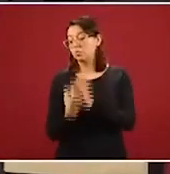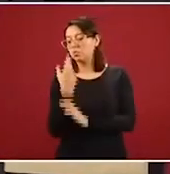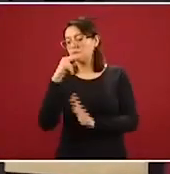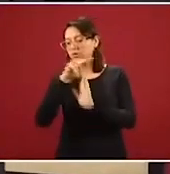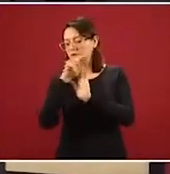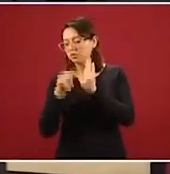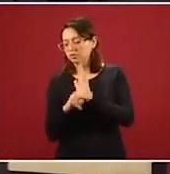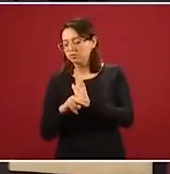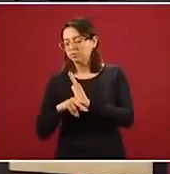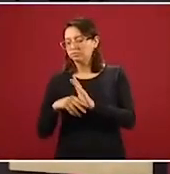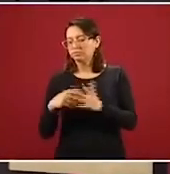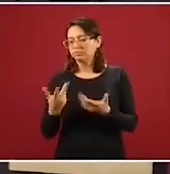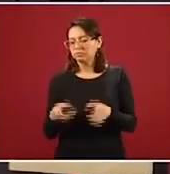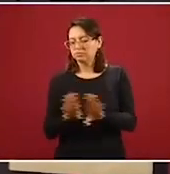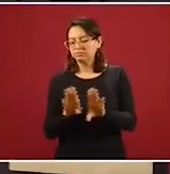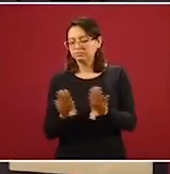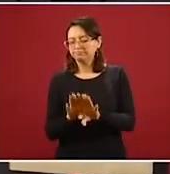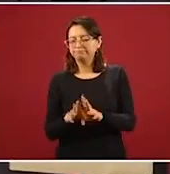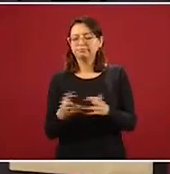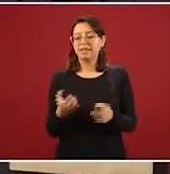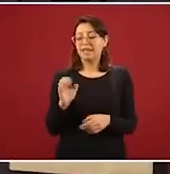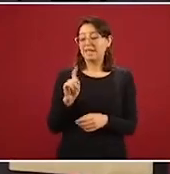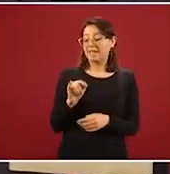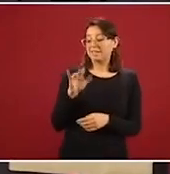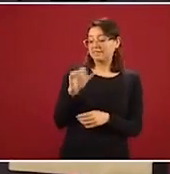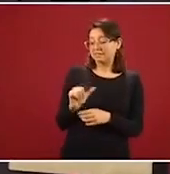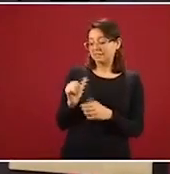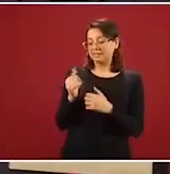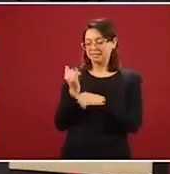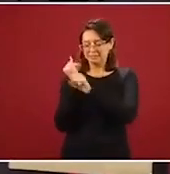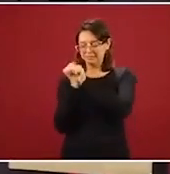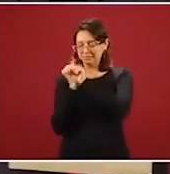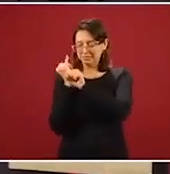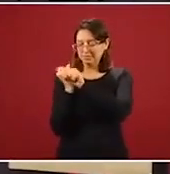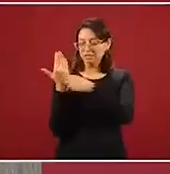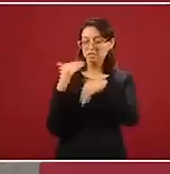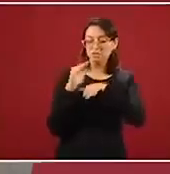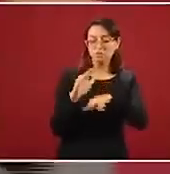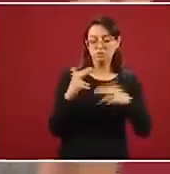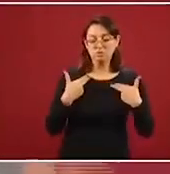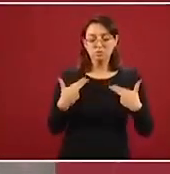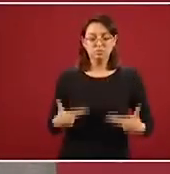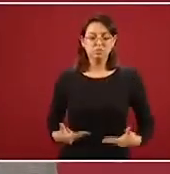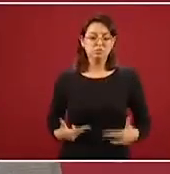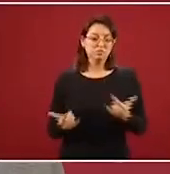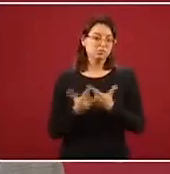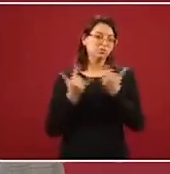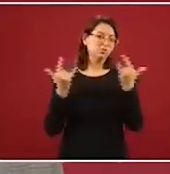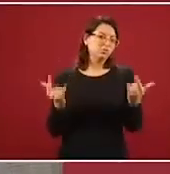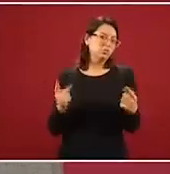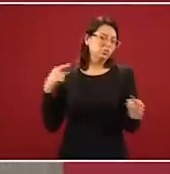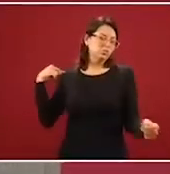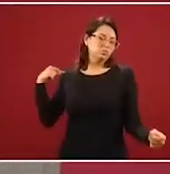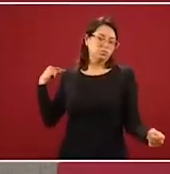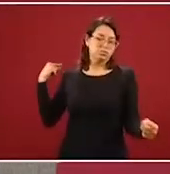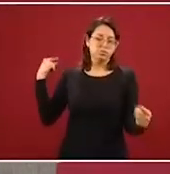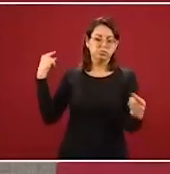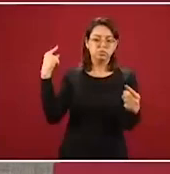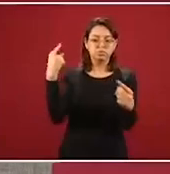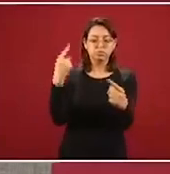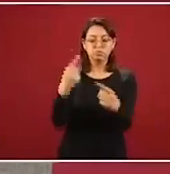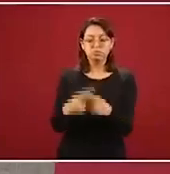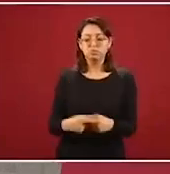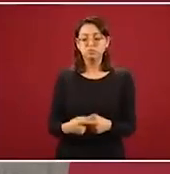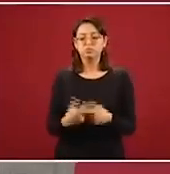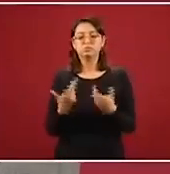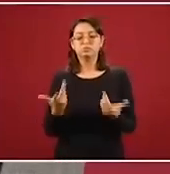ética en investigación en sujetos humanos tiene una larga historia. Aquí quisiera, para compenetrar a la población